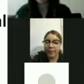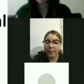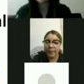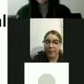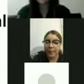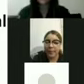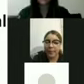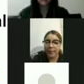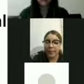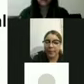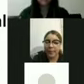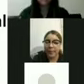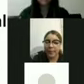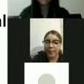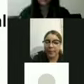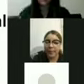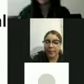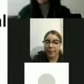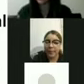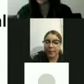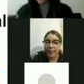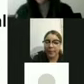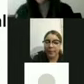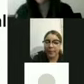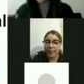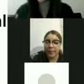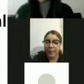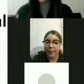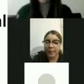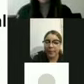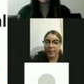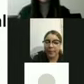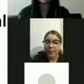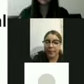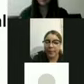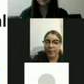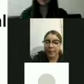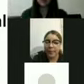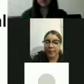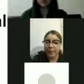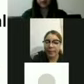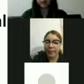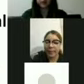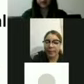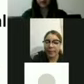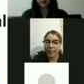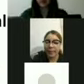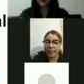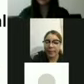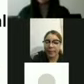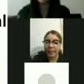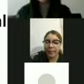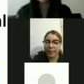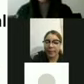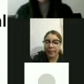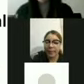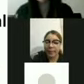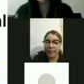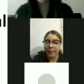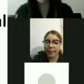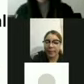Los autores hacen referencia a la teoría de Vygotsky, que es la zona de desarrollo próximo, en donde